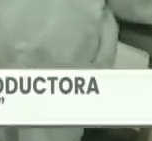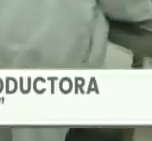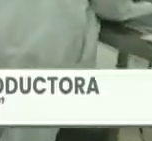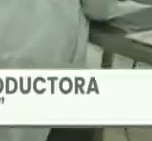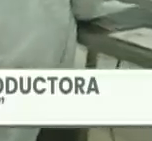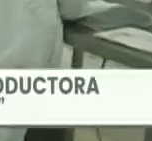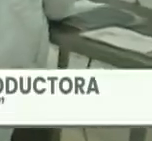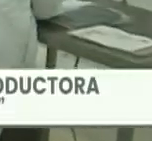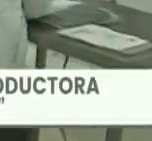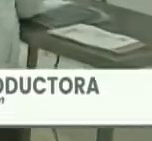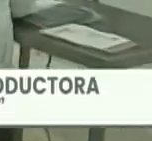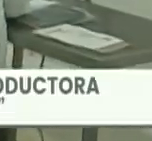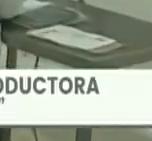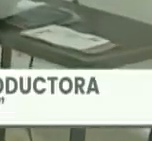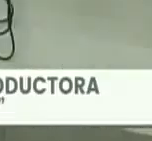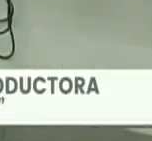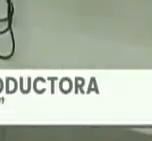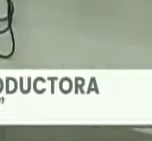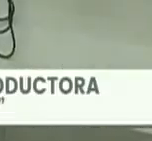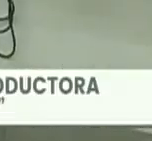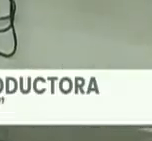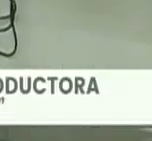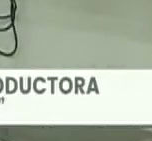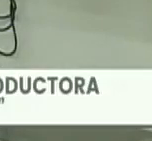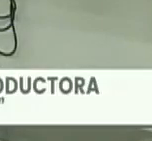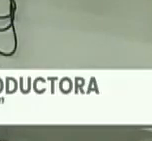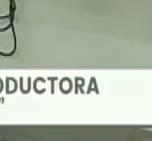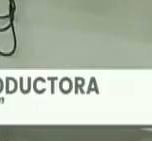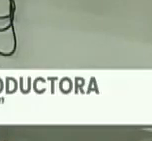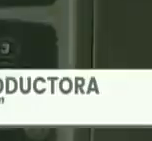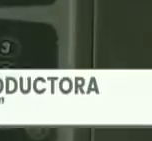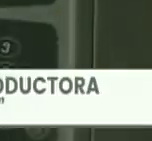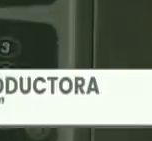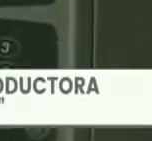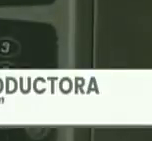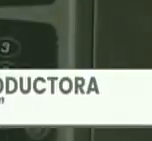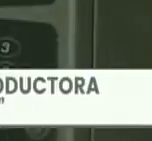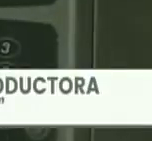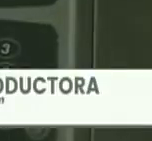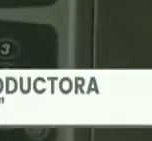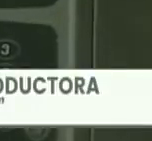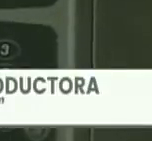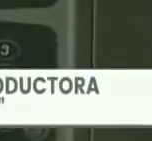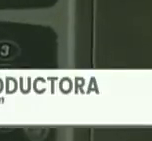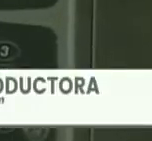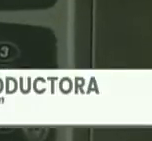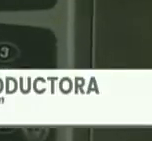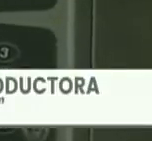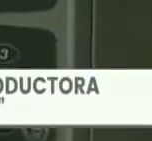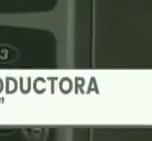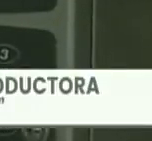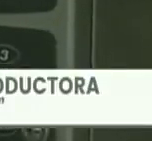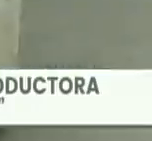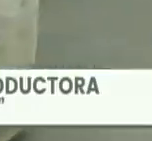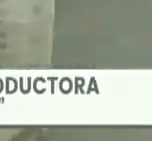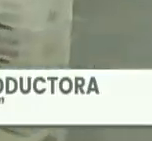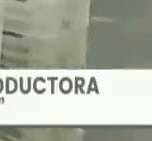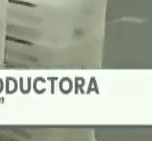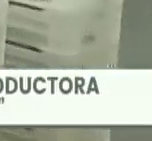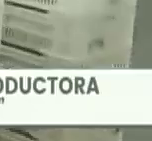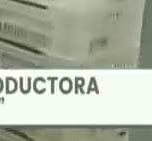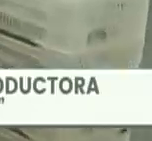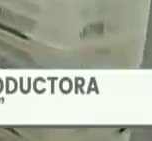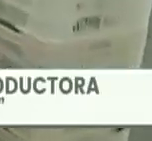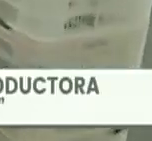población, y una inocuidad al 100%. Todo se hace con excelente sistema de gestión, con la inocuidad por